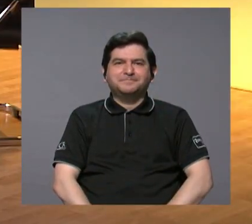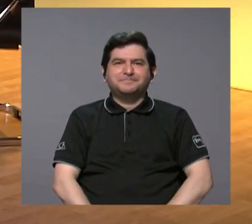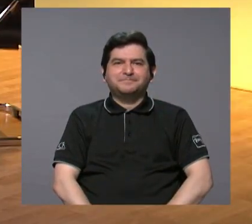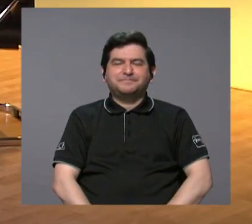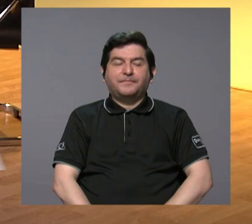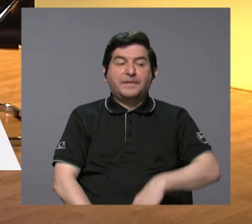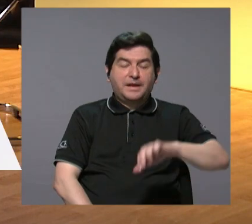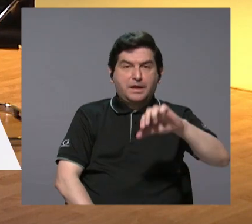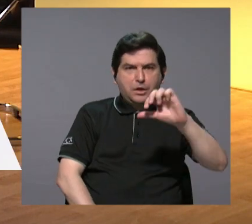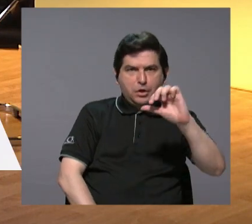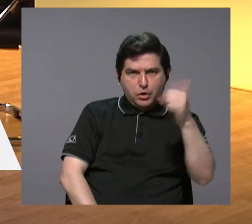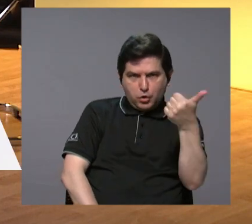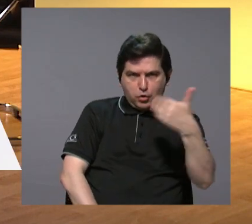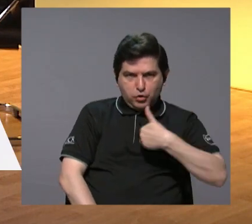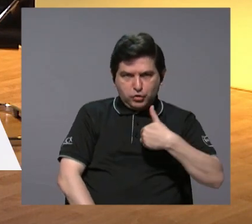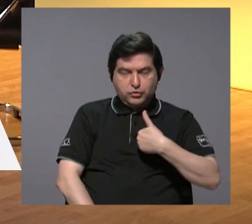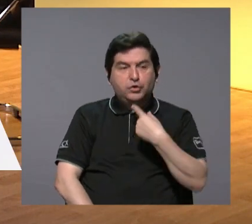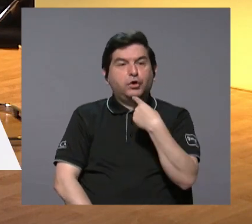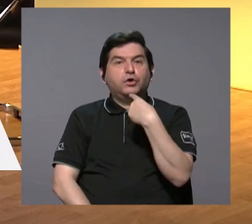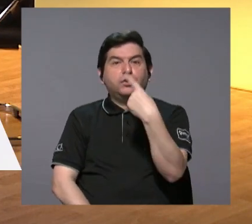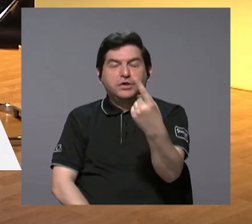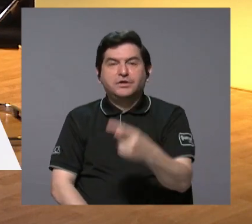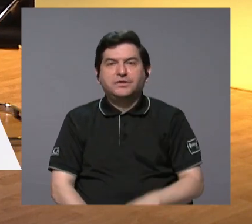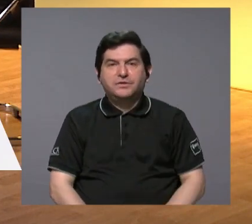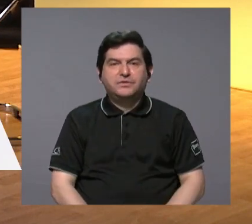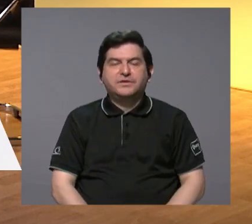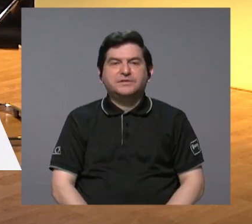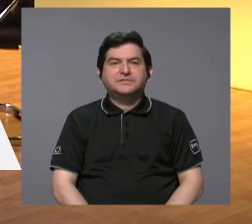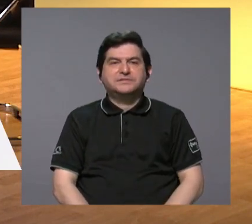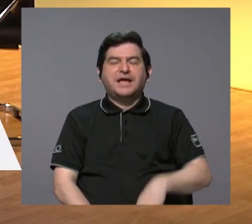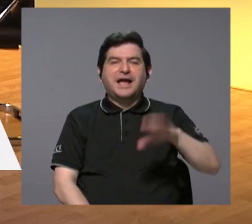El otro que tenemos, y que lo menciona